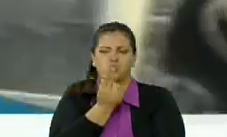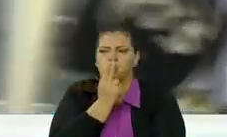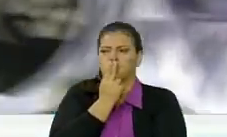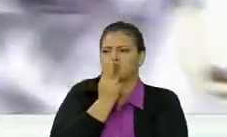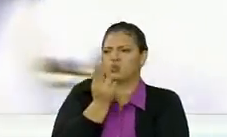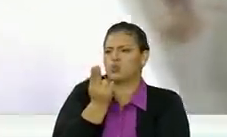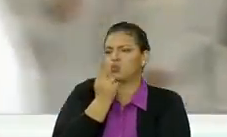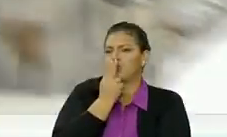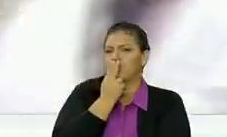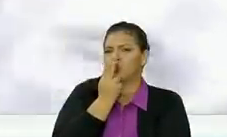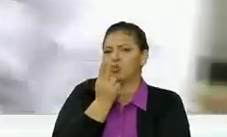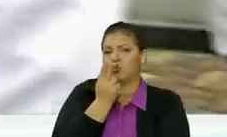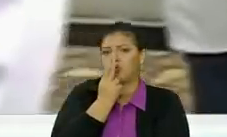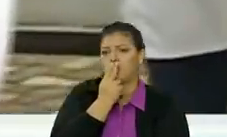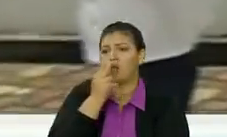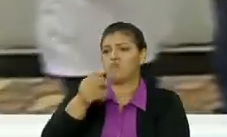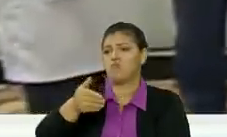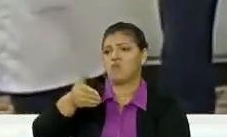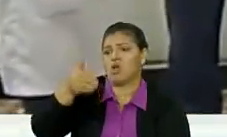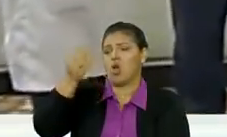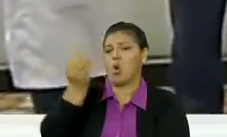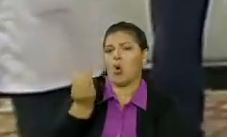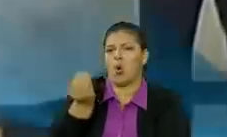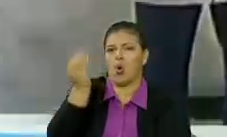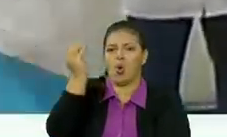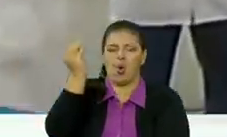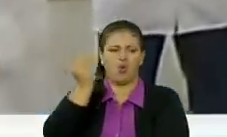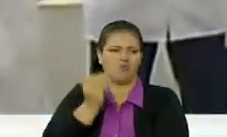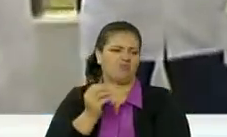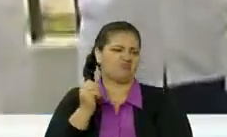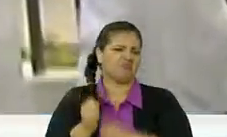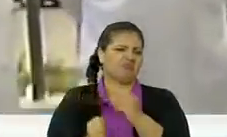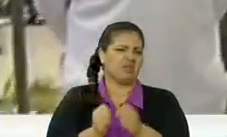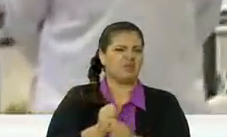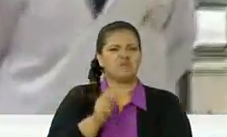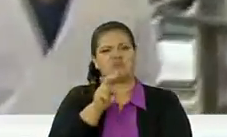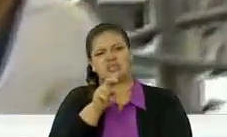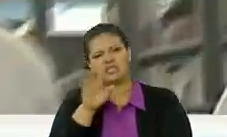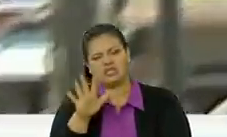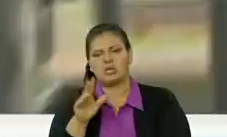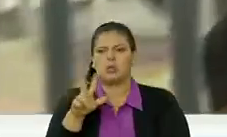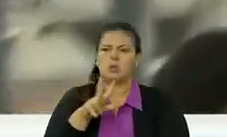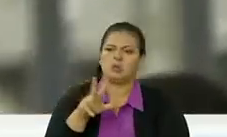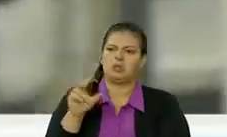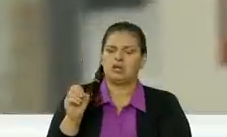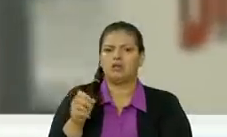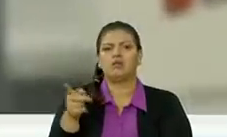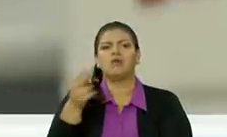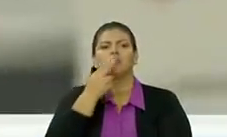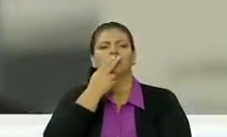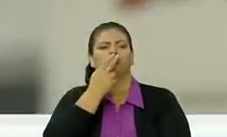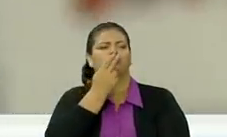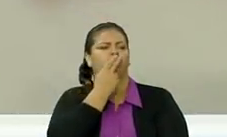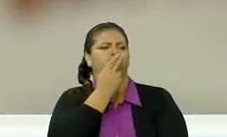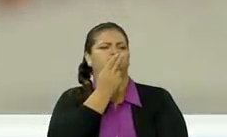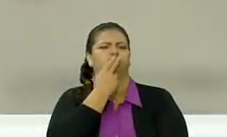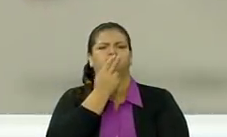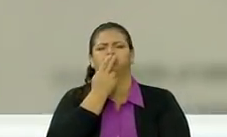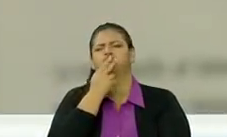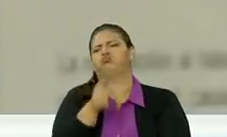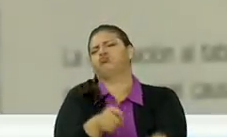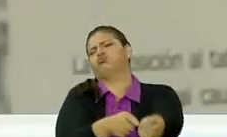los adolescentes ya se convirtieron en hombres y tienen 25 y 30 años de fumadores. Como le expliqué, una persona que no